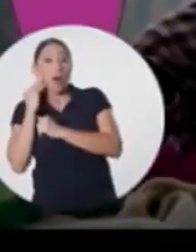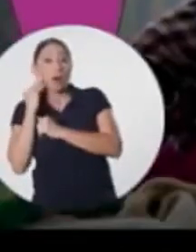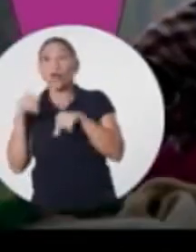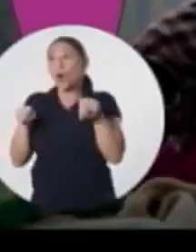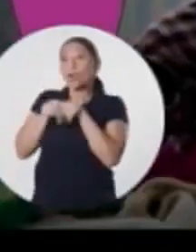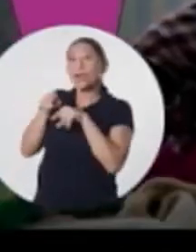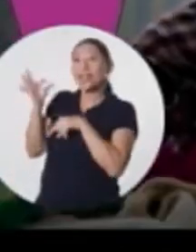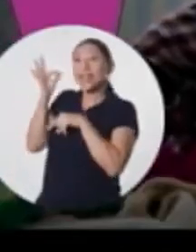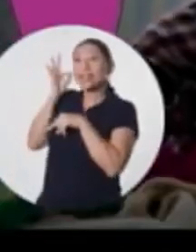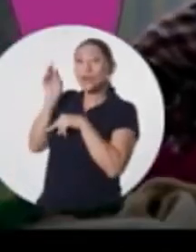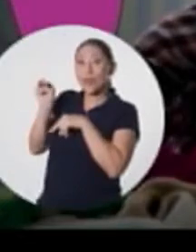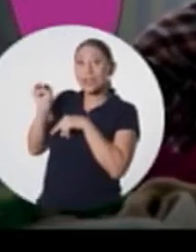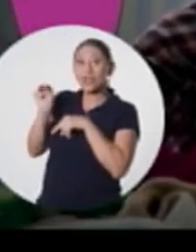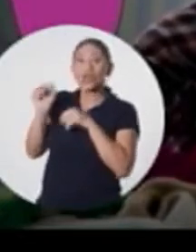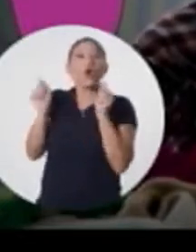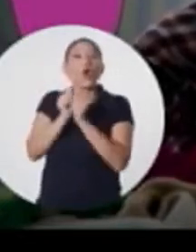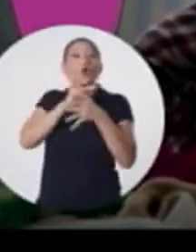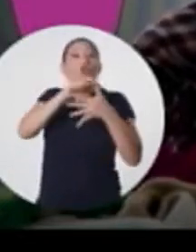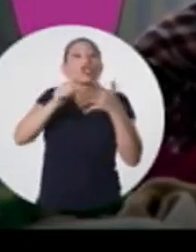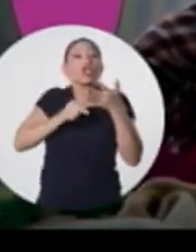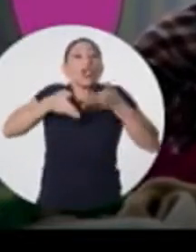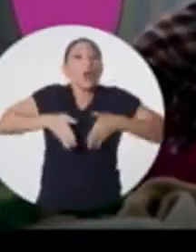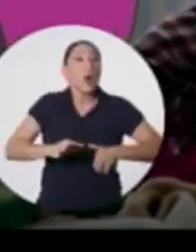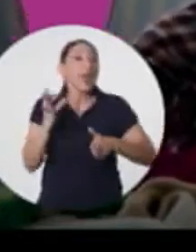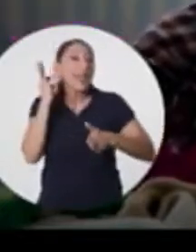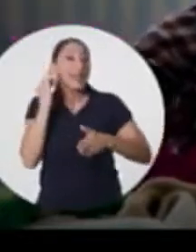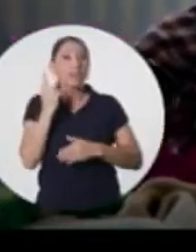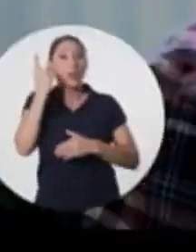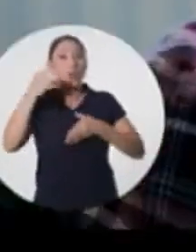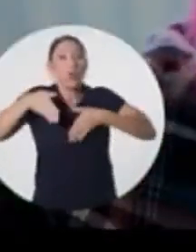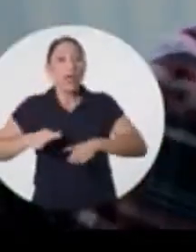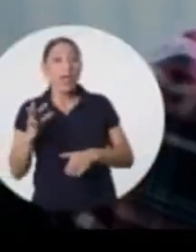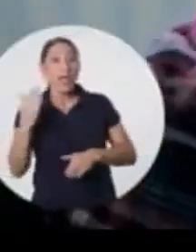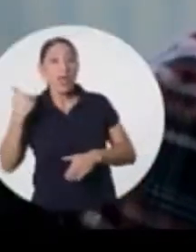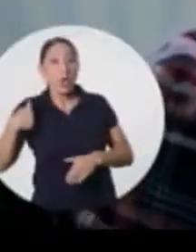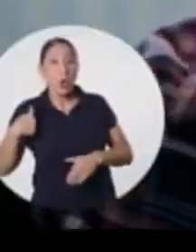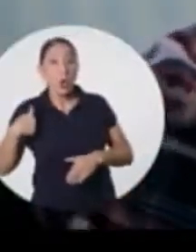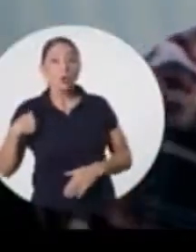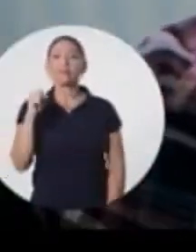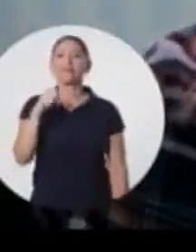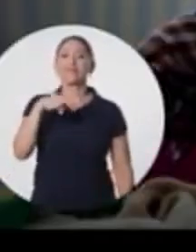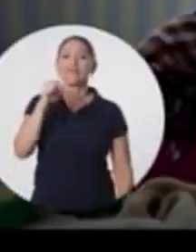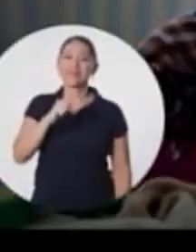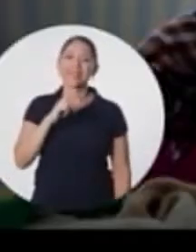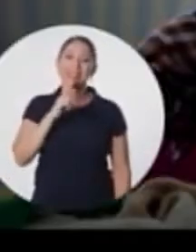de la señora Matryoshka, que tiene 5 hijas y 1 hijo. Es cierto.